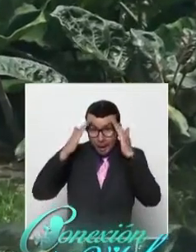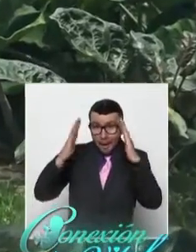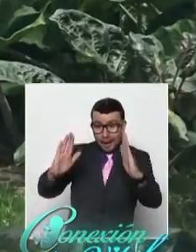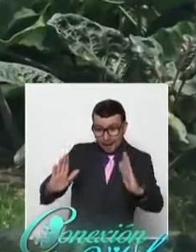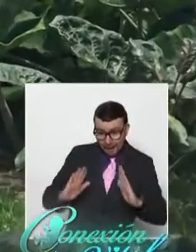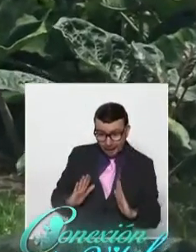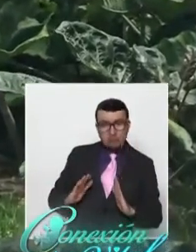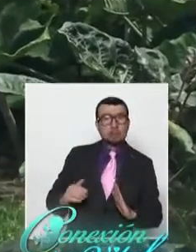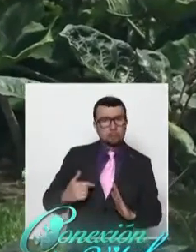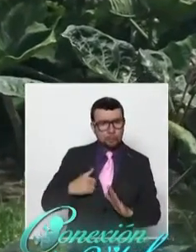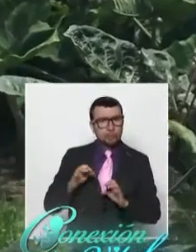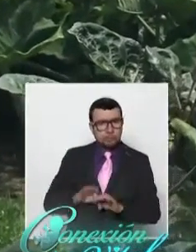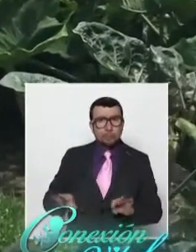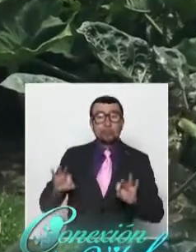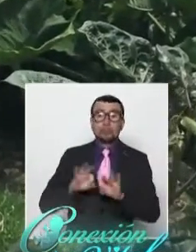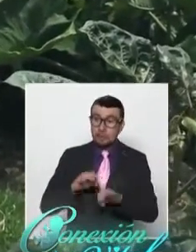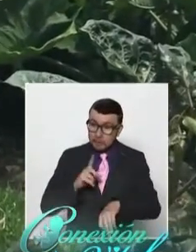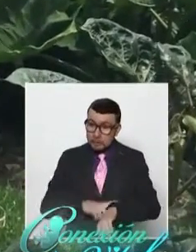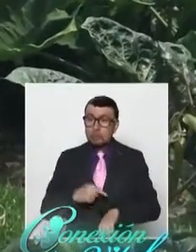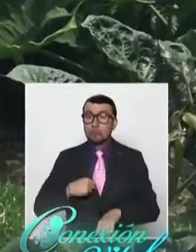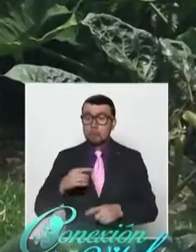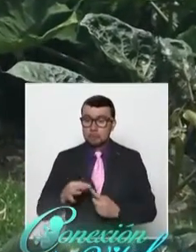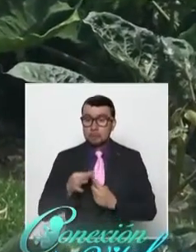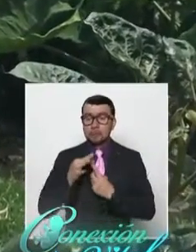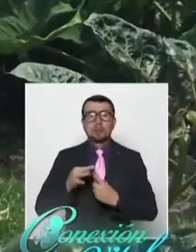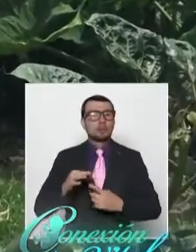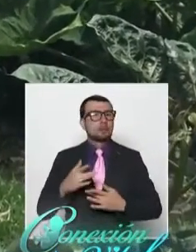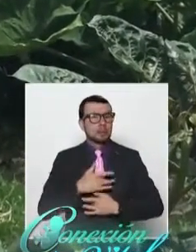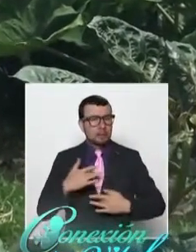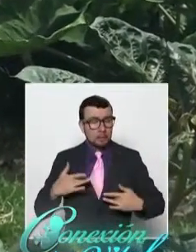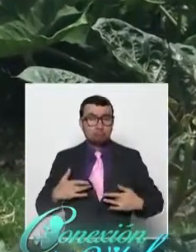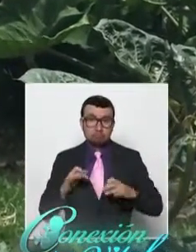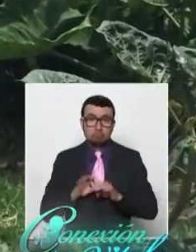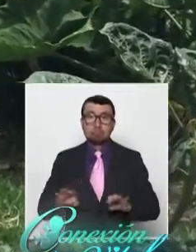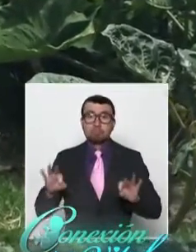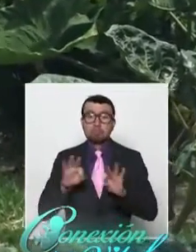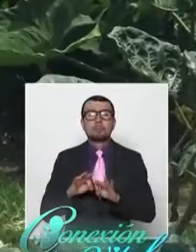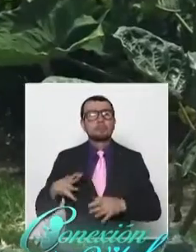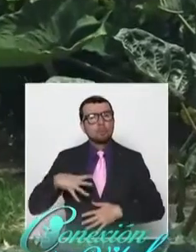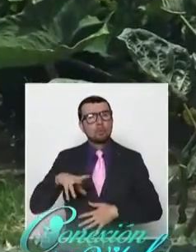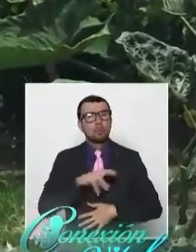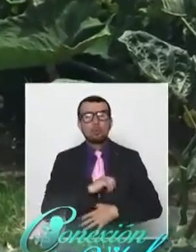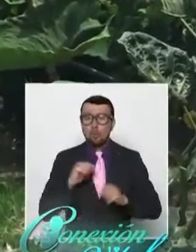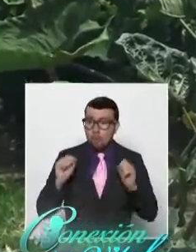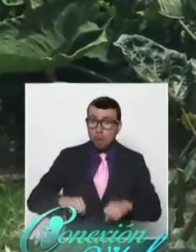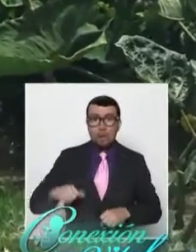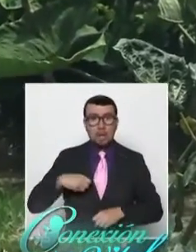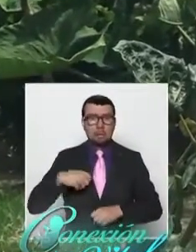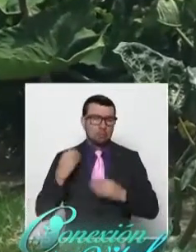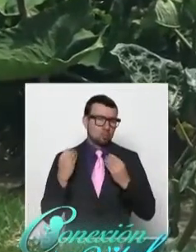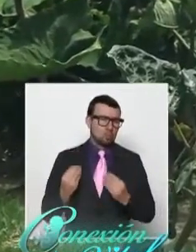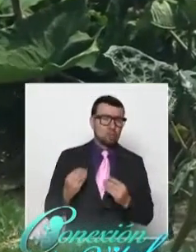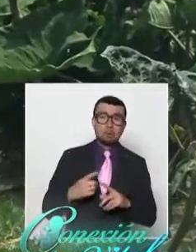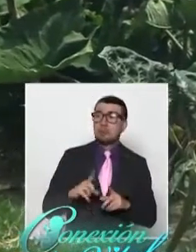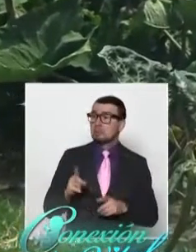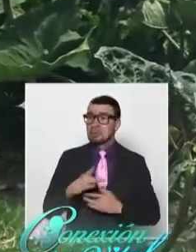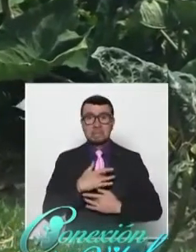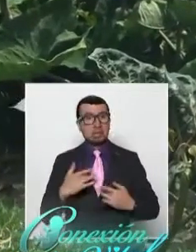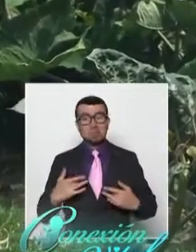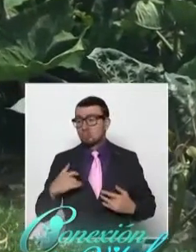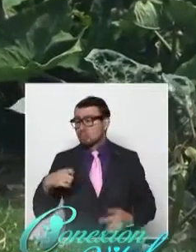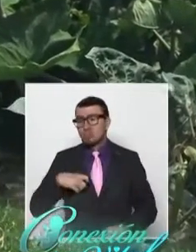qué tan importante es para nuestra salud. Recordemos que nosotros podemos tener mucho, pero sin salud no tenemos